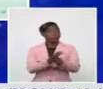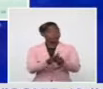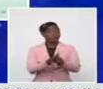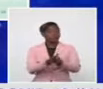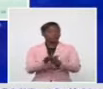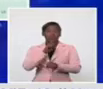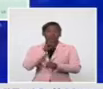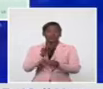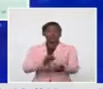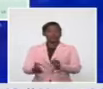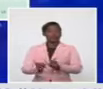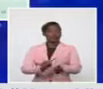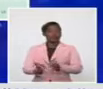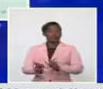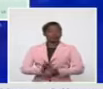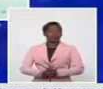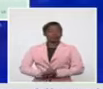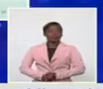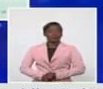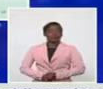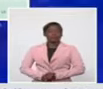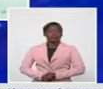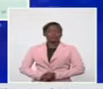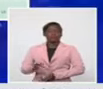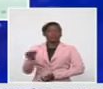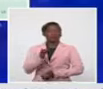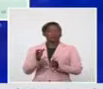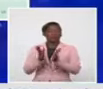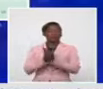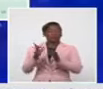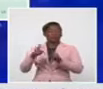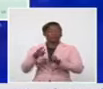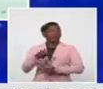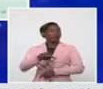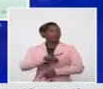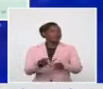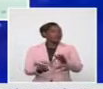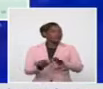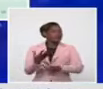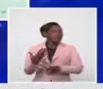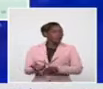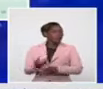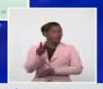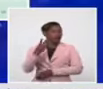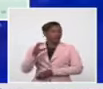su control. El municipio de Matanzas ayer con el mayor número, 30,